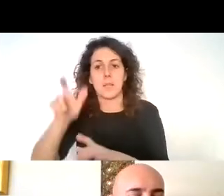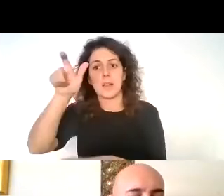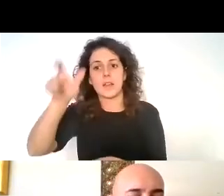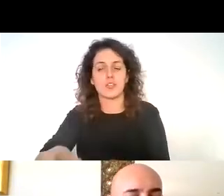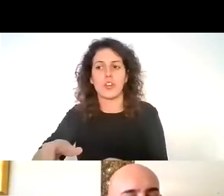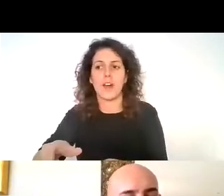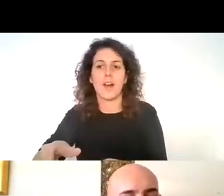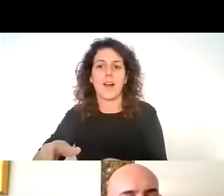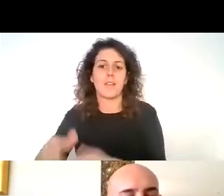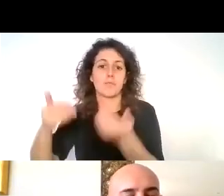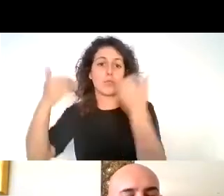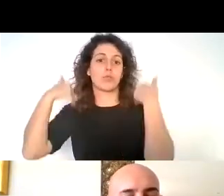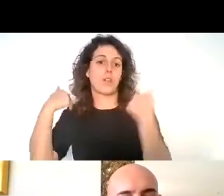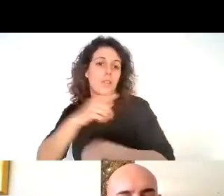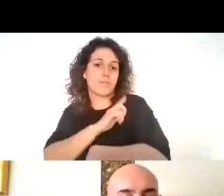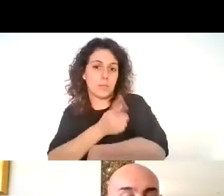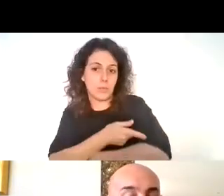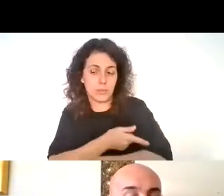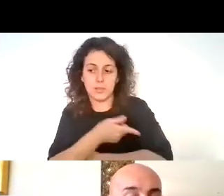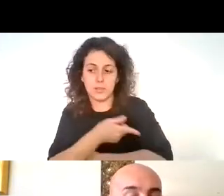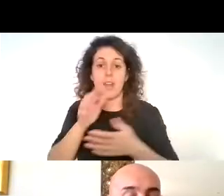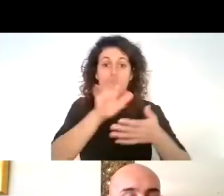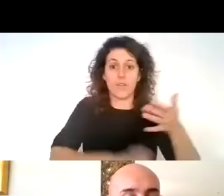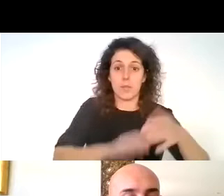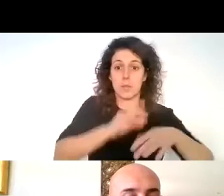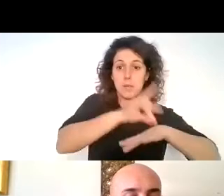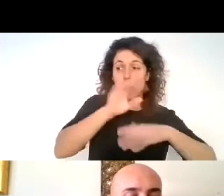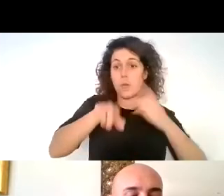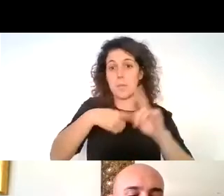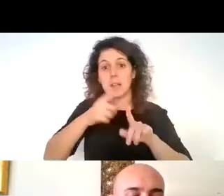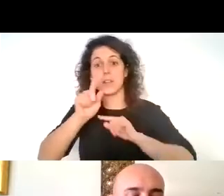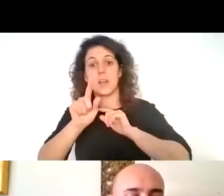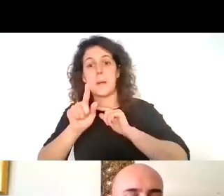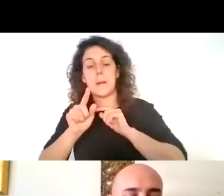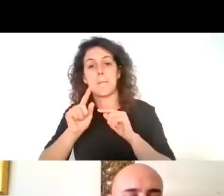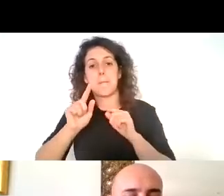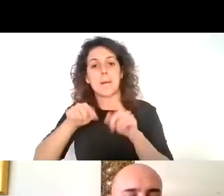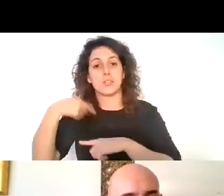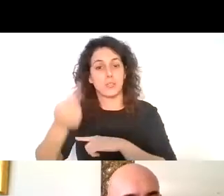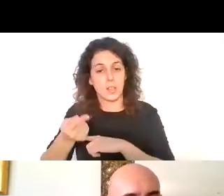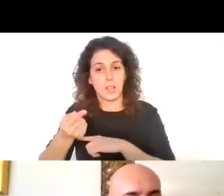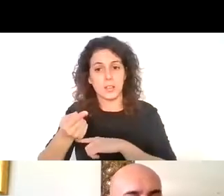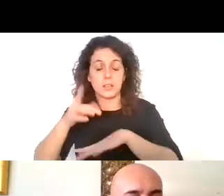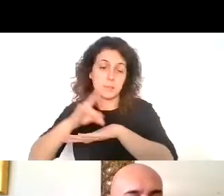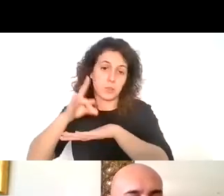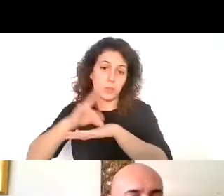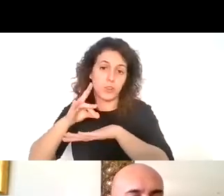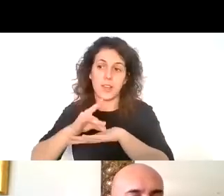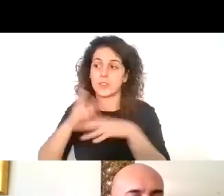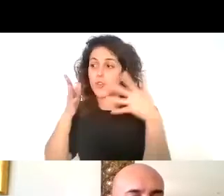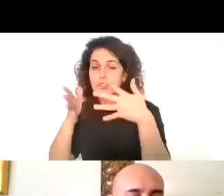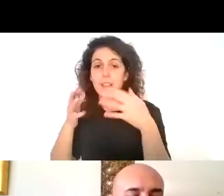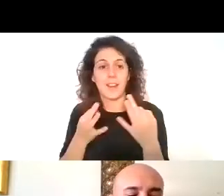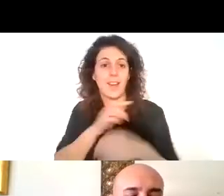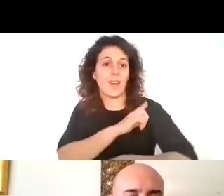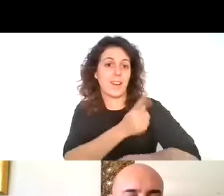y el Deporte, que con su informe médico y como conocedor de sus patologías le recomendará uno u otro ejercicio. Es entonces